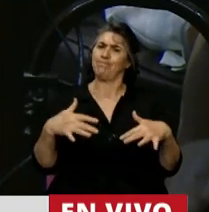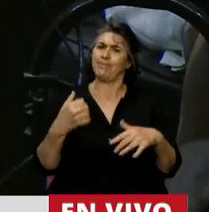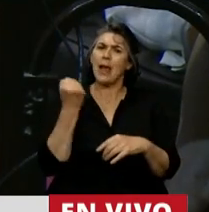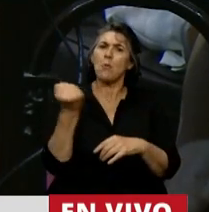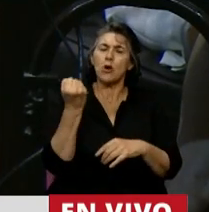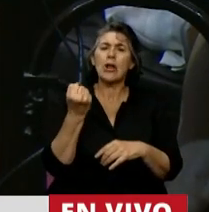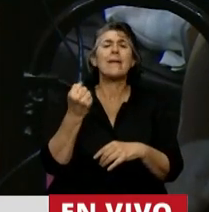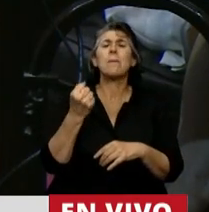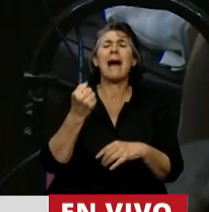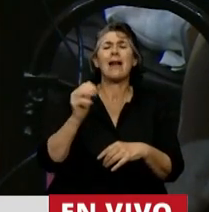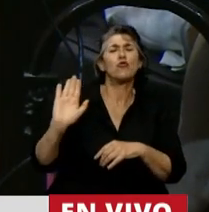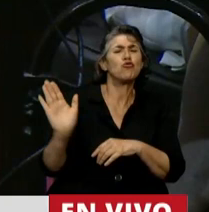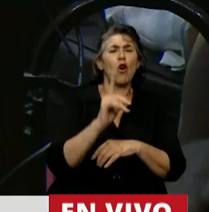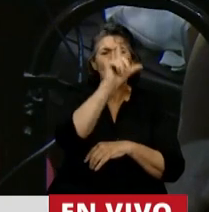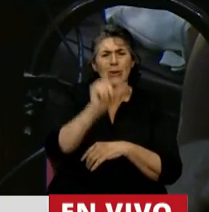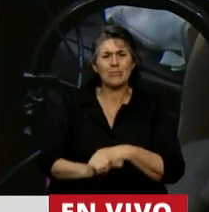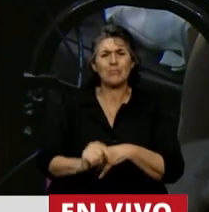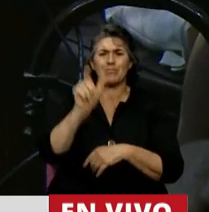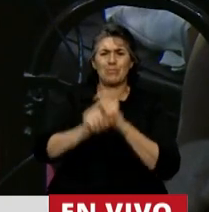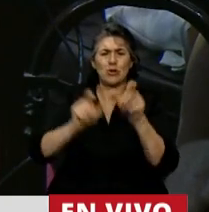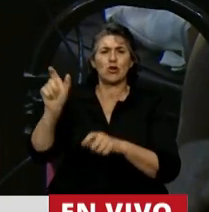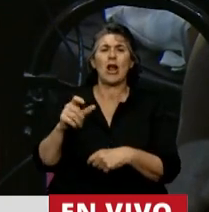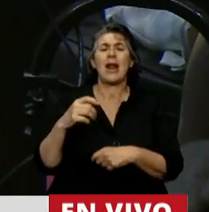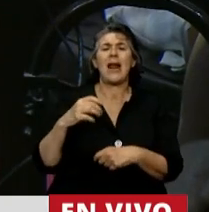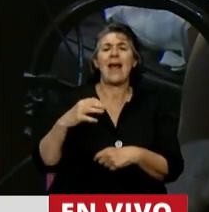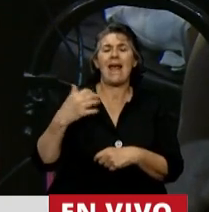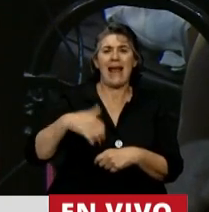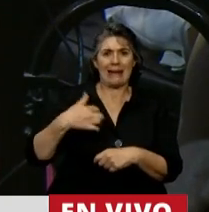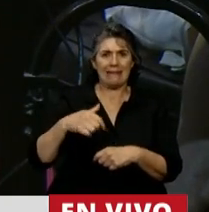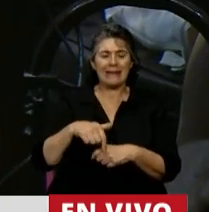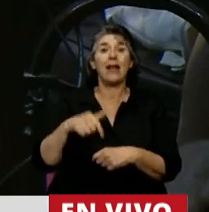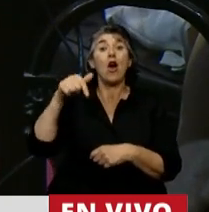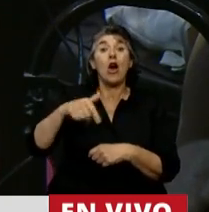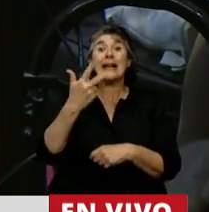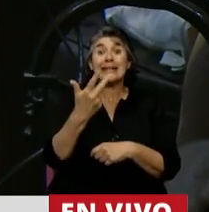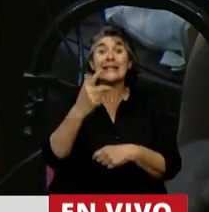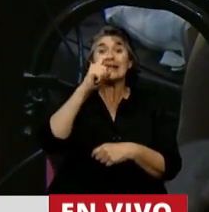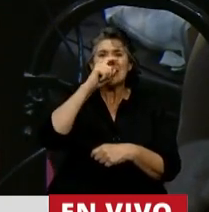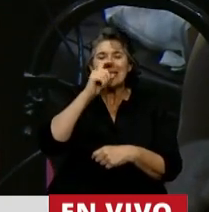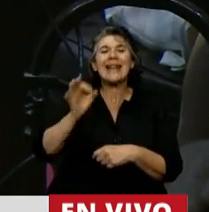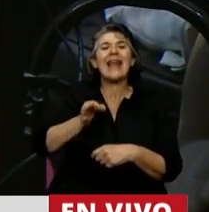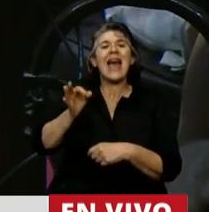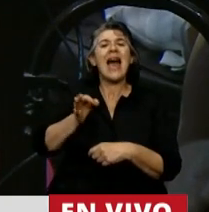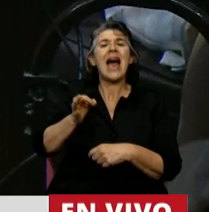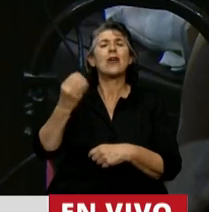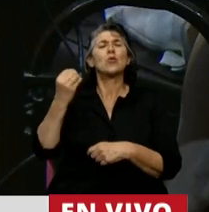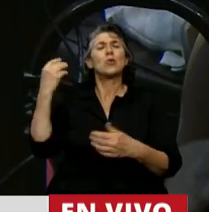para los argentinos. Hoy celebramos 37 años de la vuelta de la